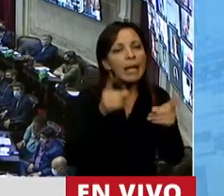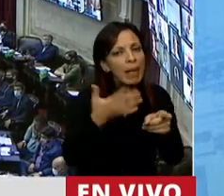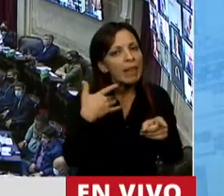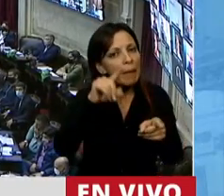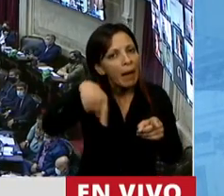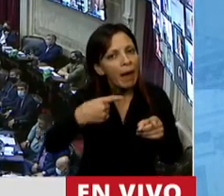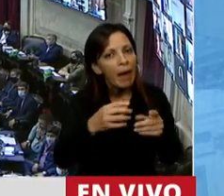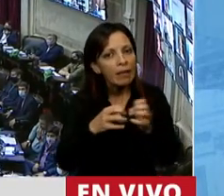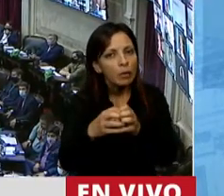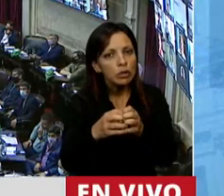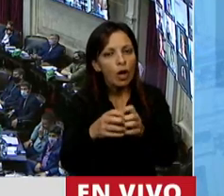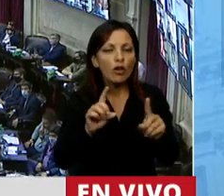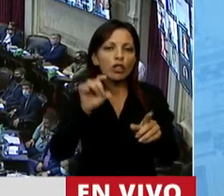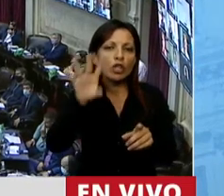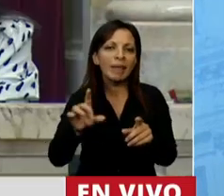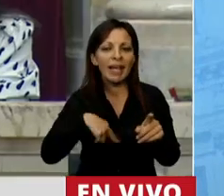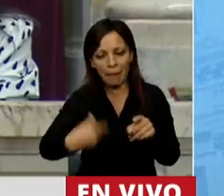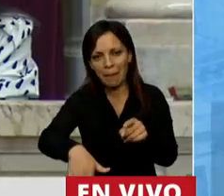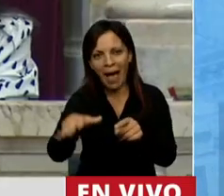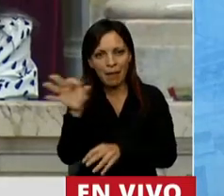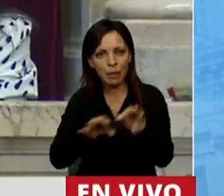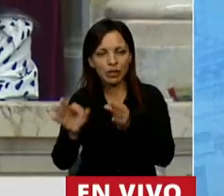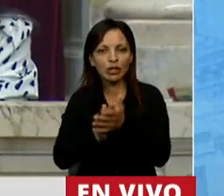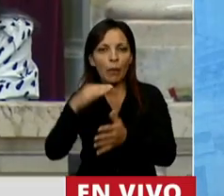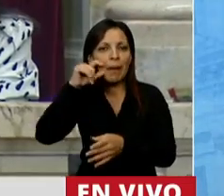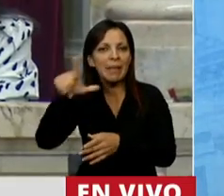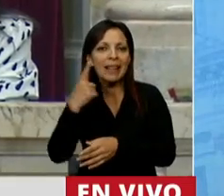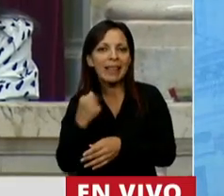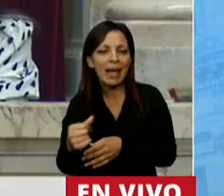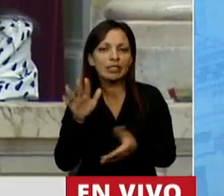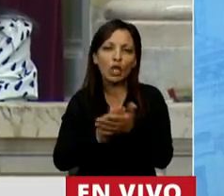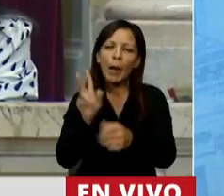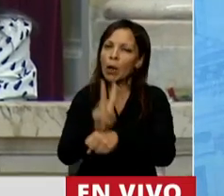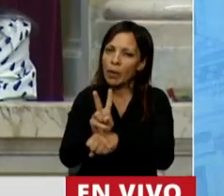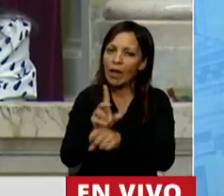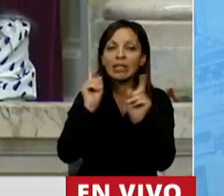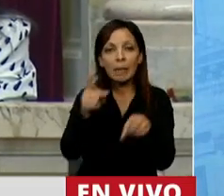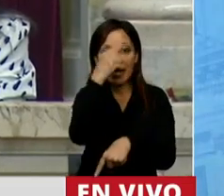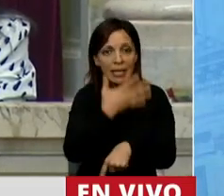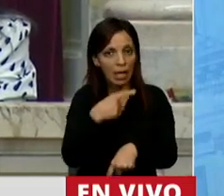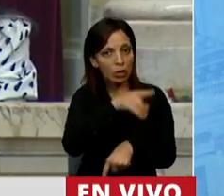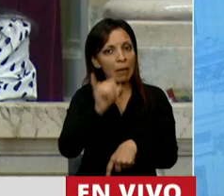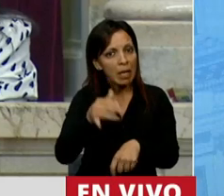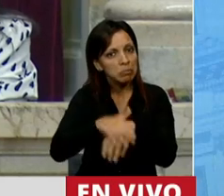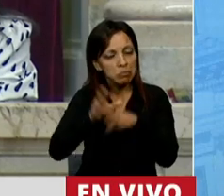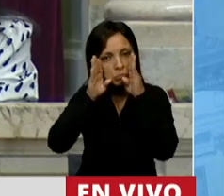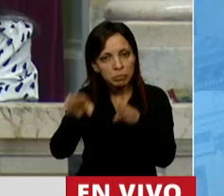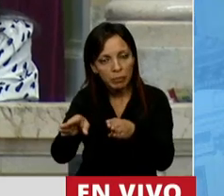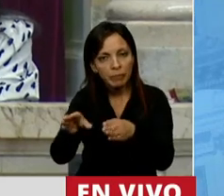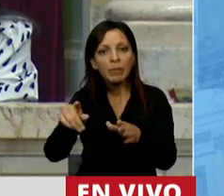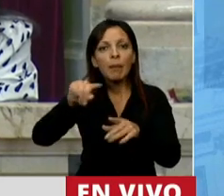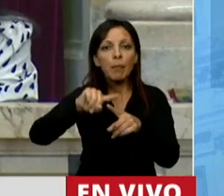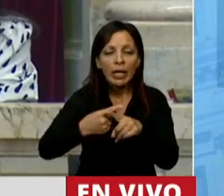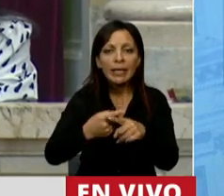es solo la ley de los 1000 días que vamos a discutir ahora, que es el tema de los cuidados, de los cuales también este gobierno se está haciendo cargo. Las políticas de